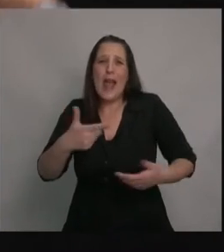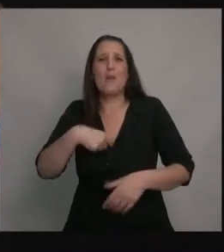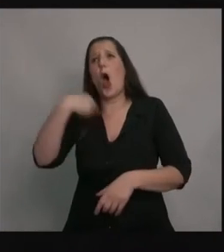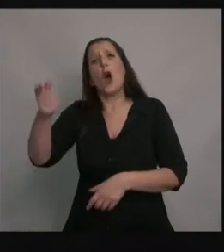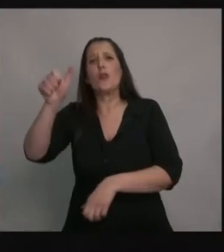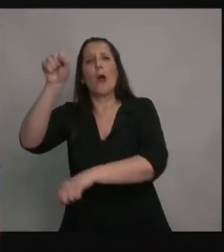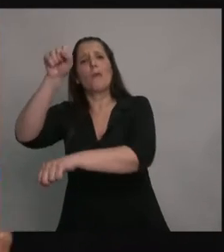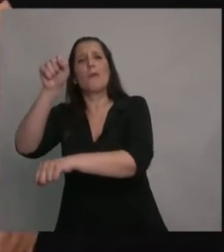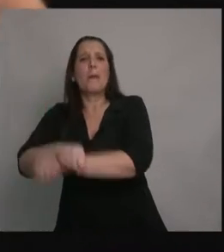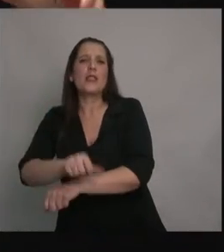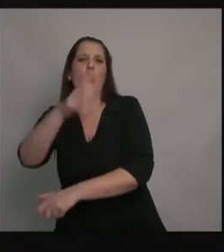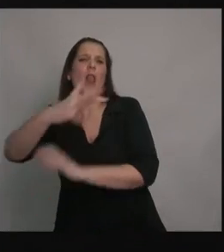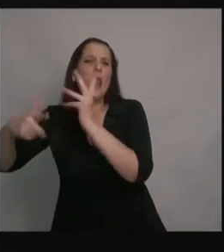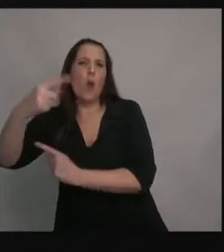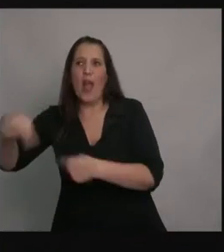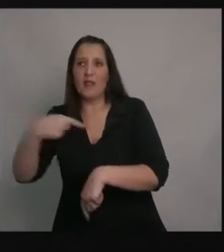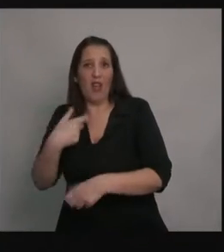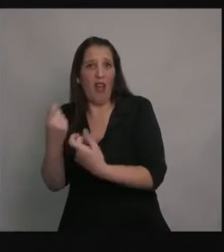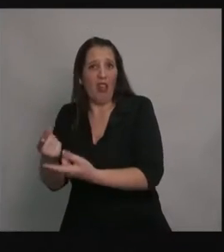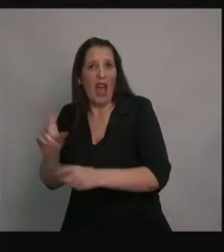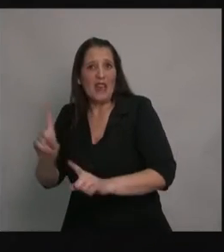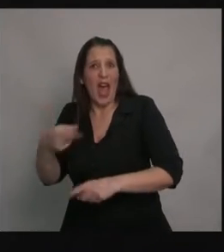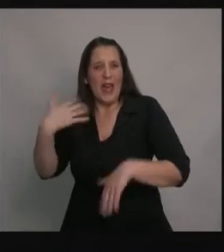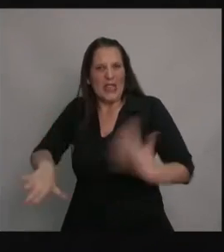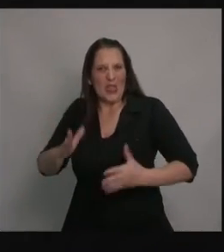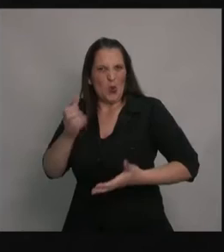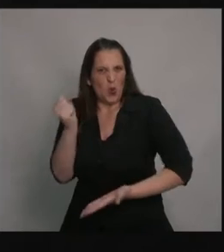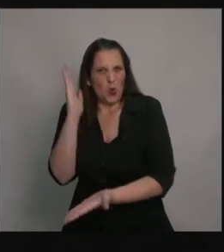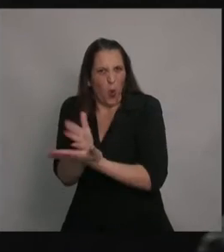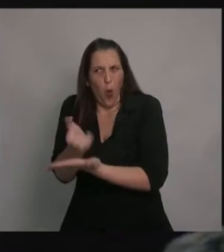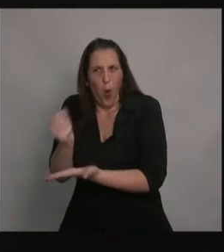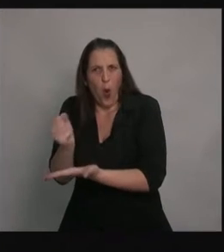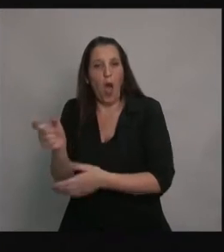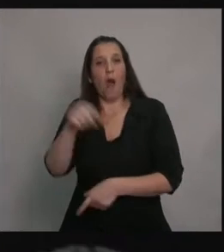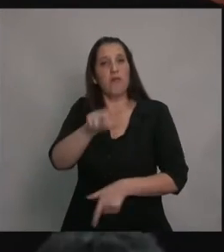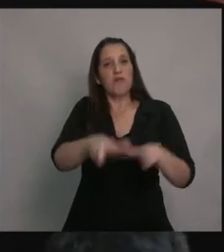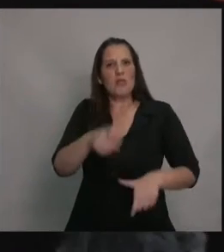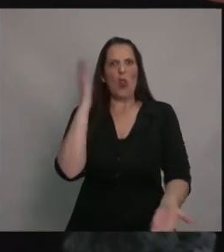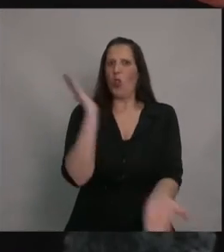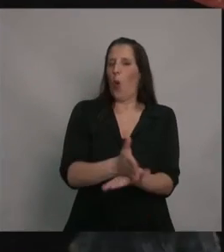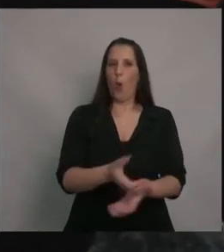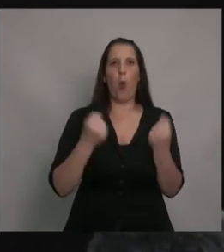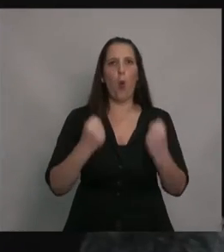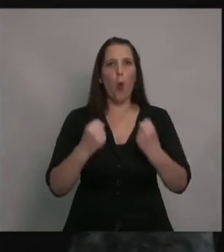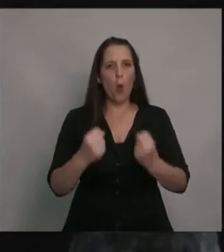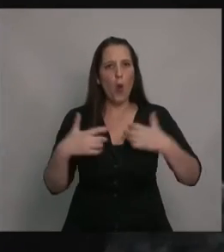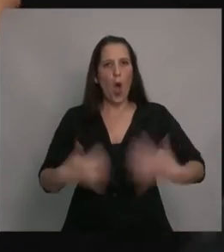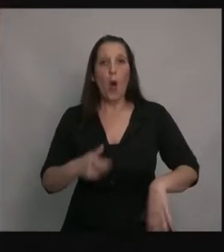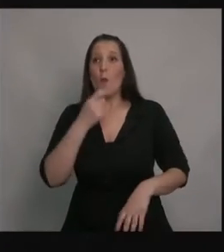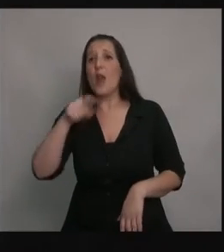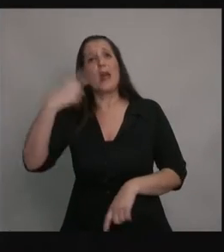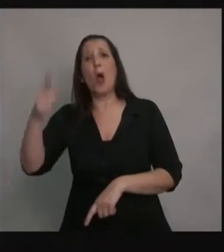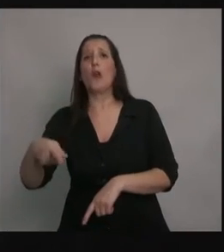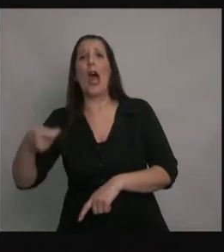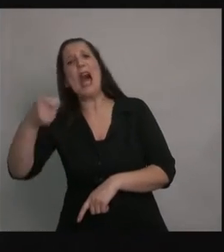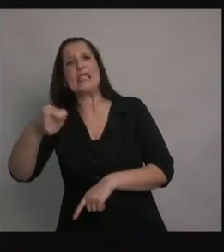delincuentes comunes. Podía haber sido un asesino serial y hubiera tenido mejores condiciones de cárcel de las que tuvieron estos